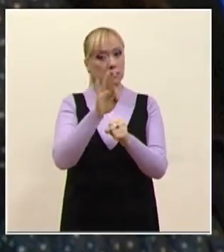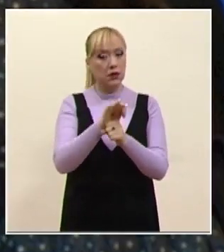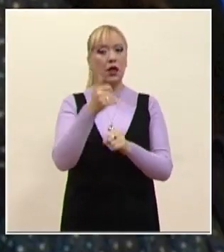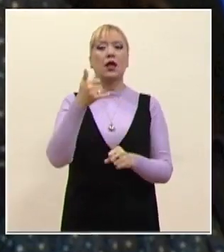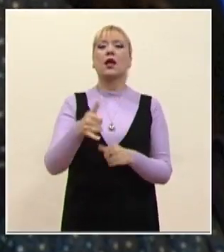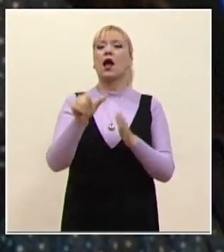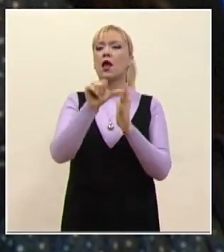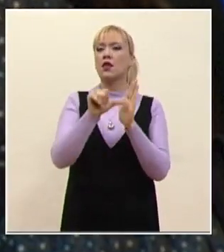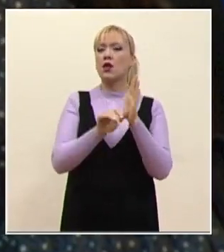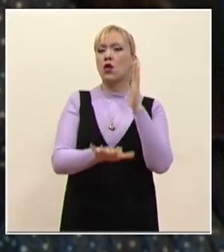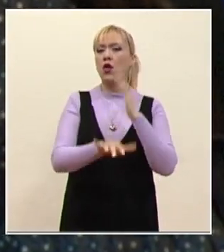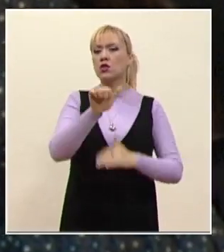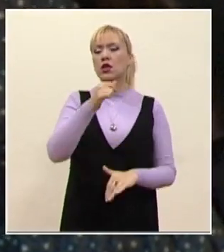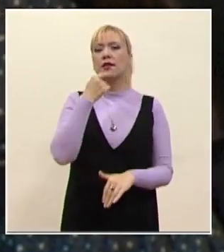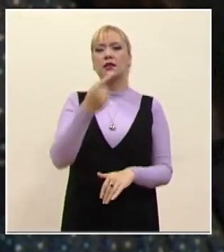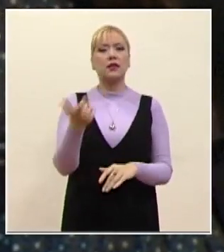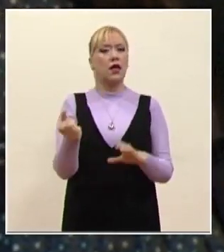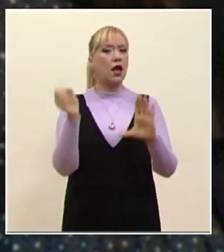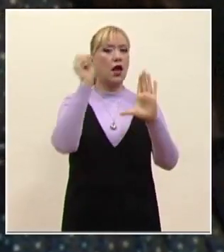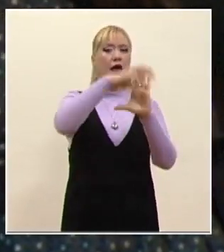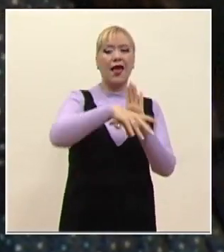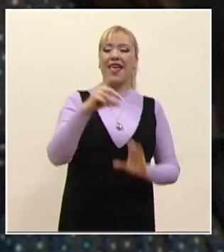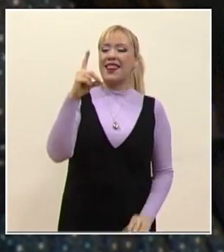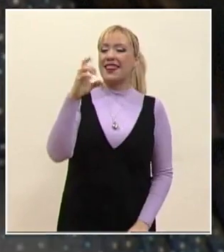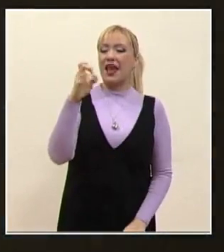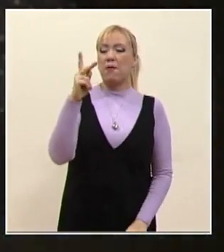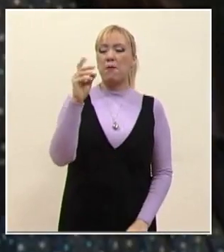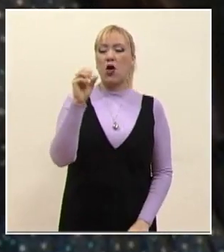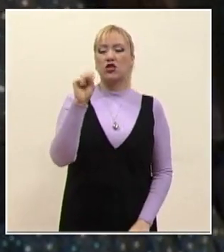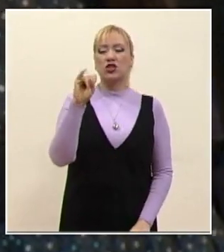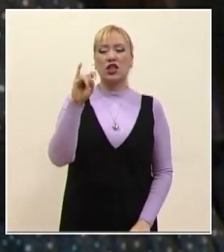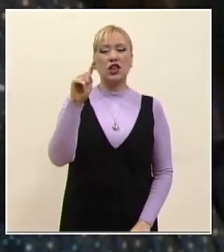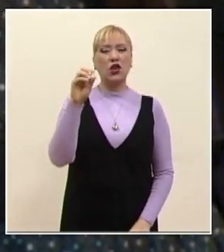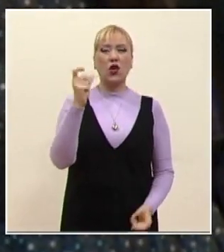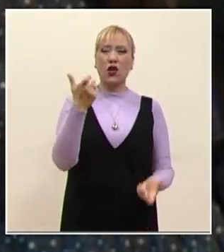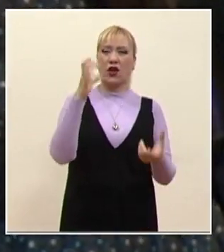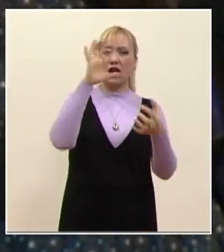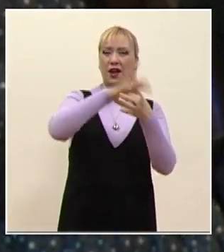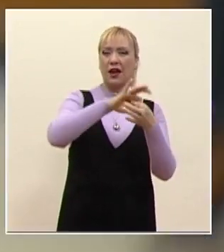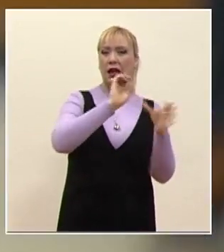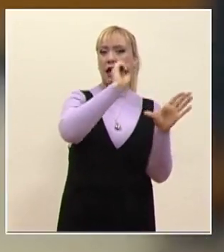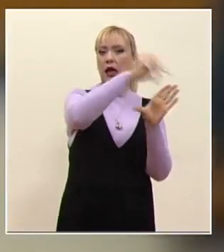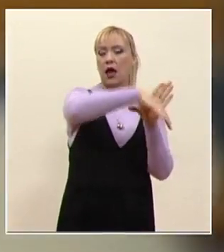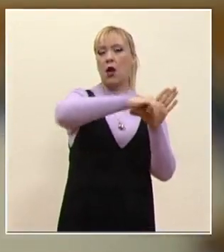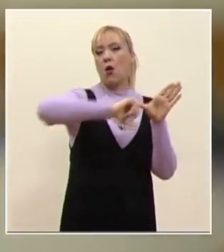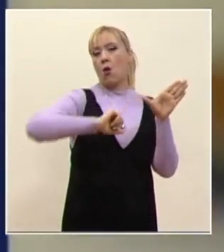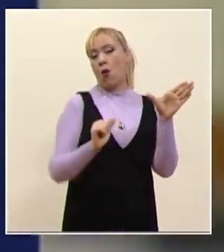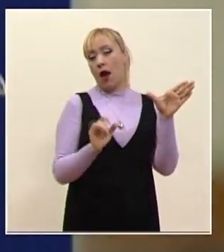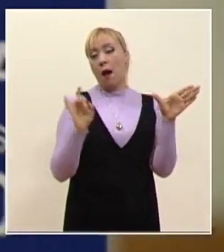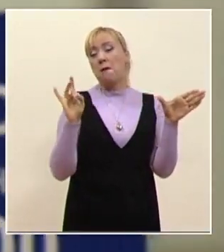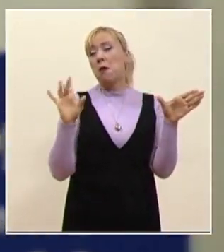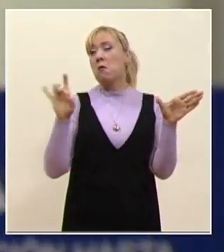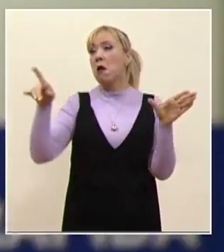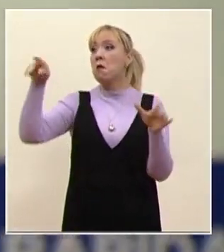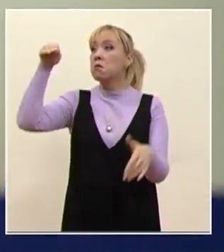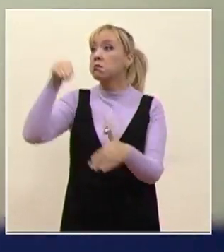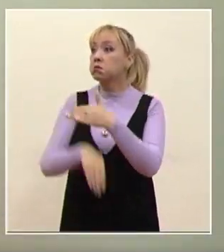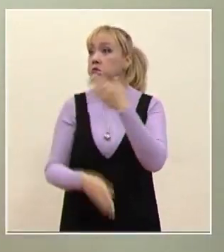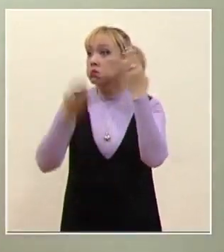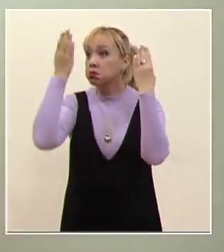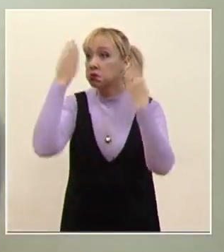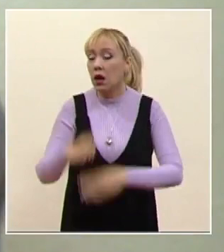depósito que pretende minimizar los efectos negativos que acarrea a los ahorradores la quiebra y liquidación de